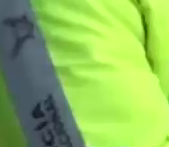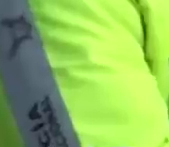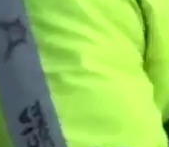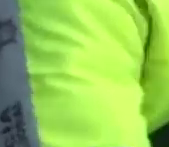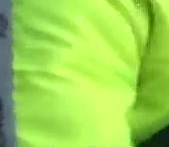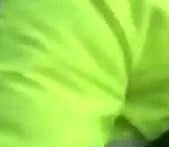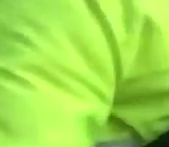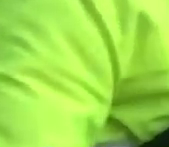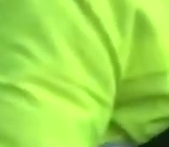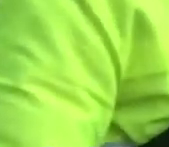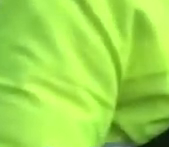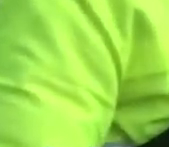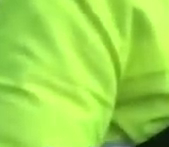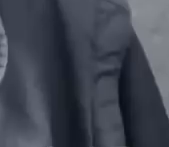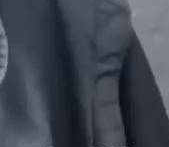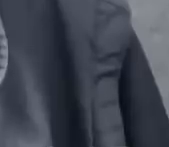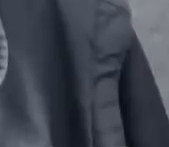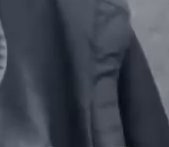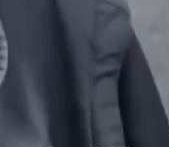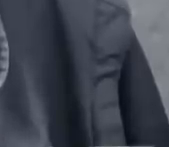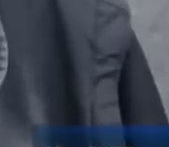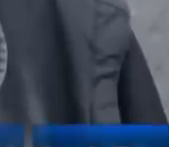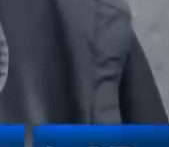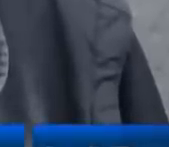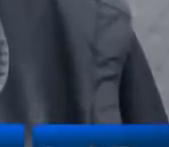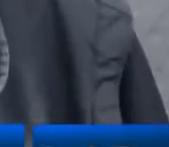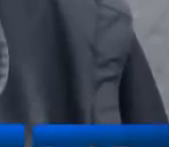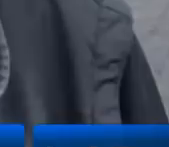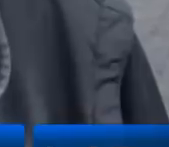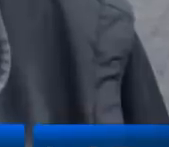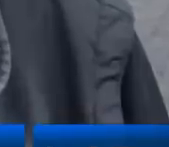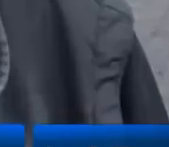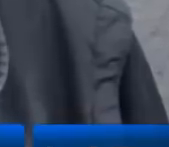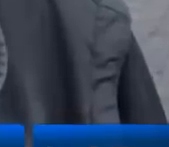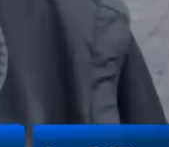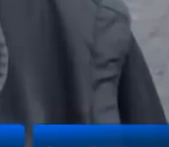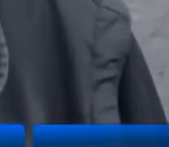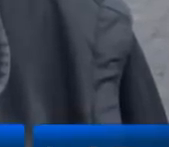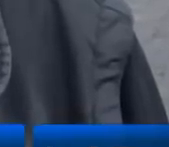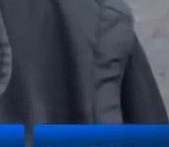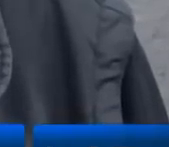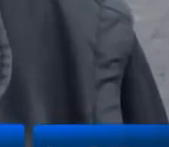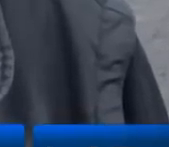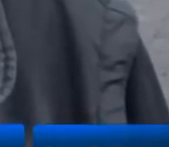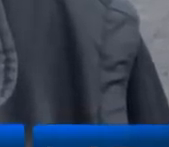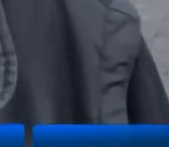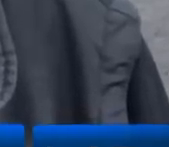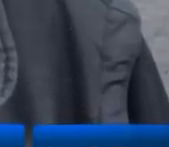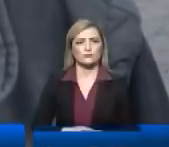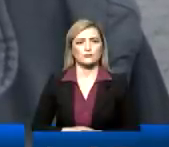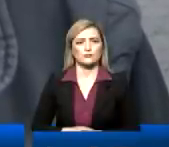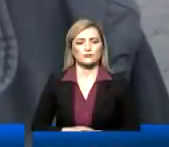libre a las pocas horas del accidente. Que haya justicia para Rubén Darío, que simplemente